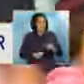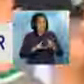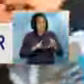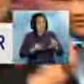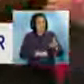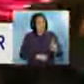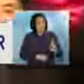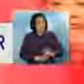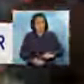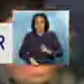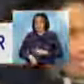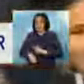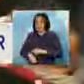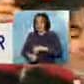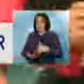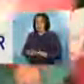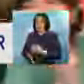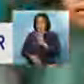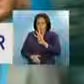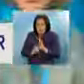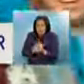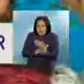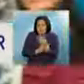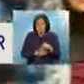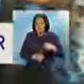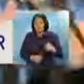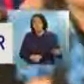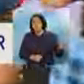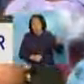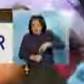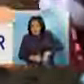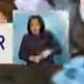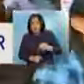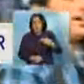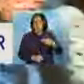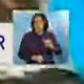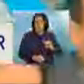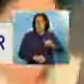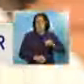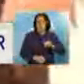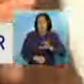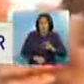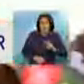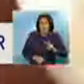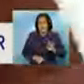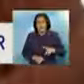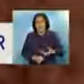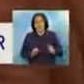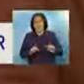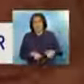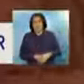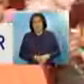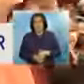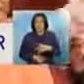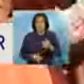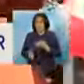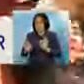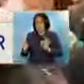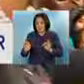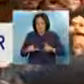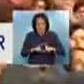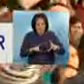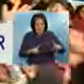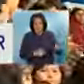verdad. ¿Desde qué hora está usted acá? Desde las 4 de la mañana, vengo desde Huancavelica. ¿Desde Huancavelica? Sí, de Huancavelica vengo. ¡Sin invitación, nos